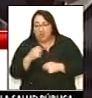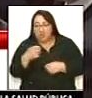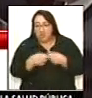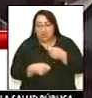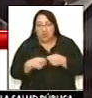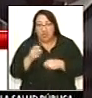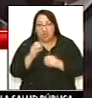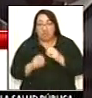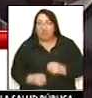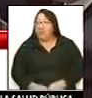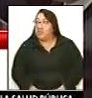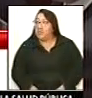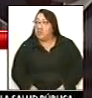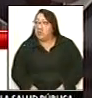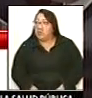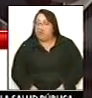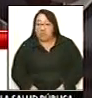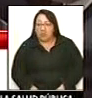en esta reforma.